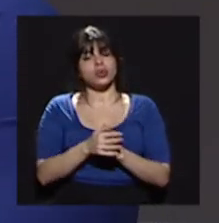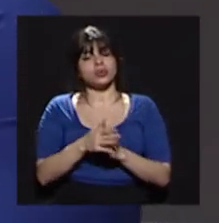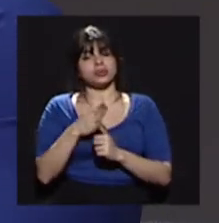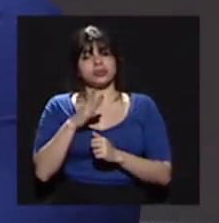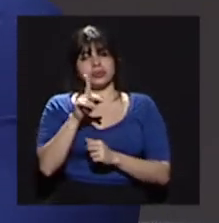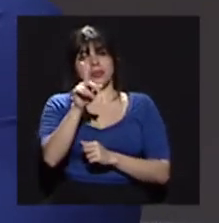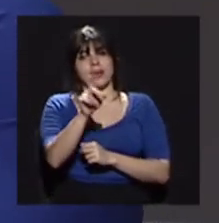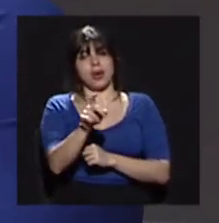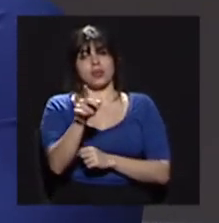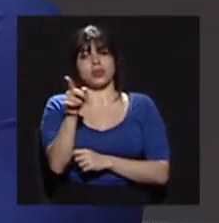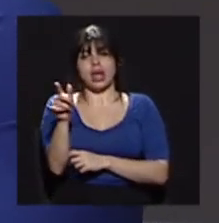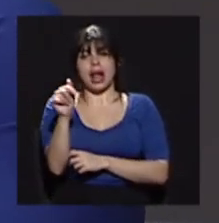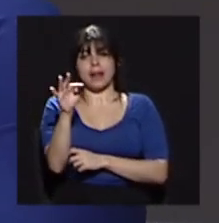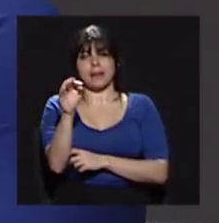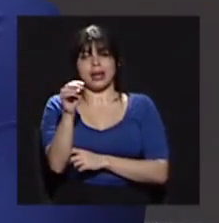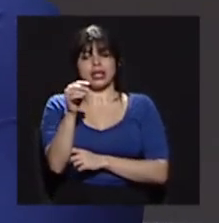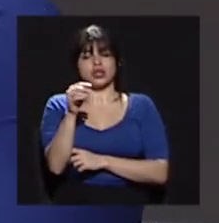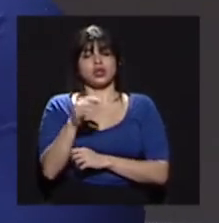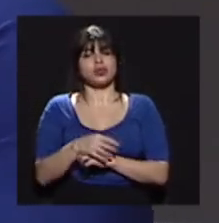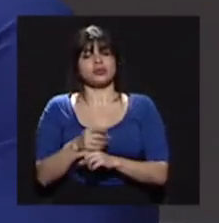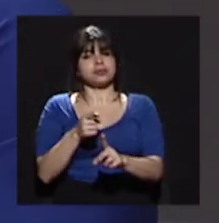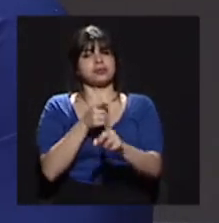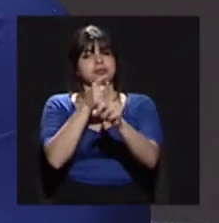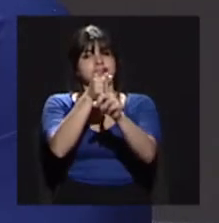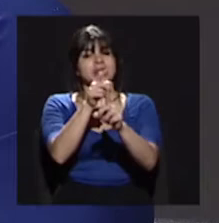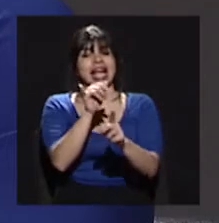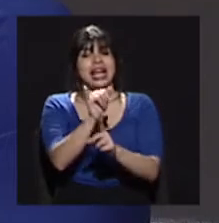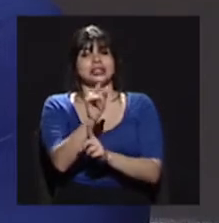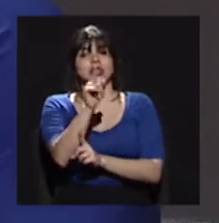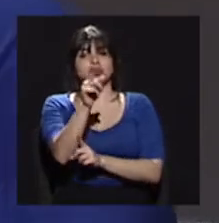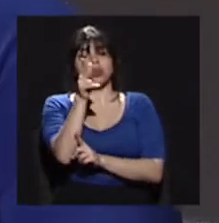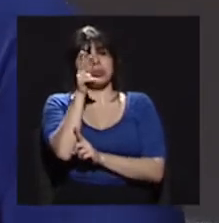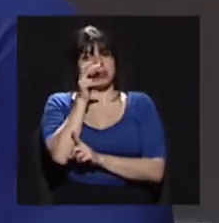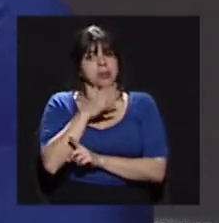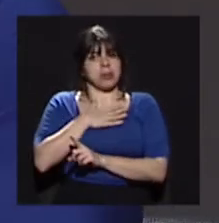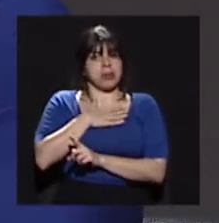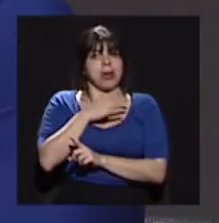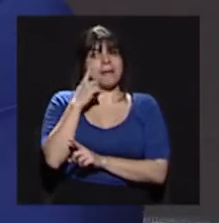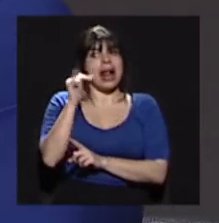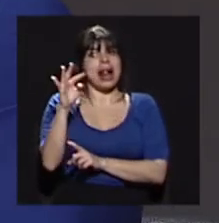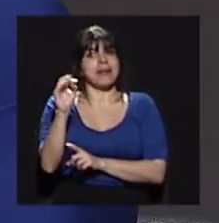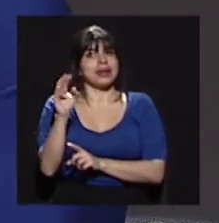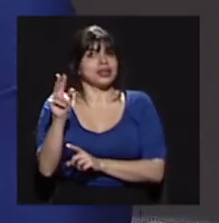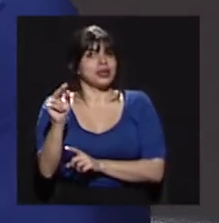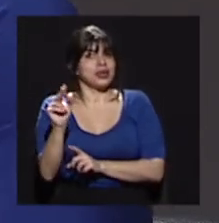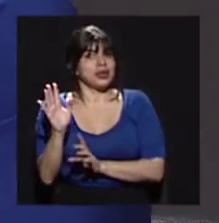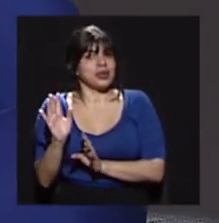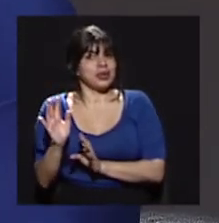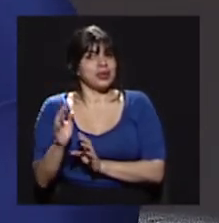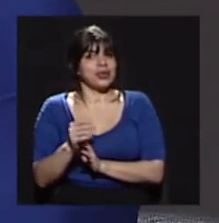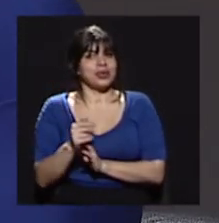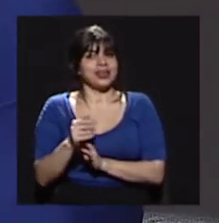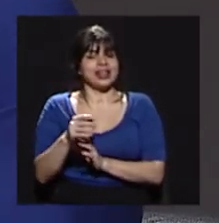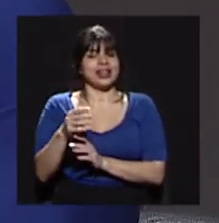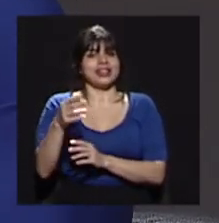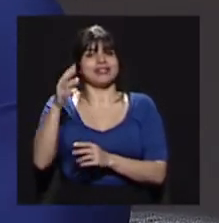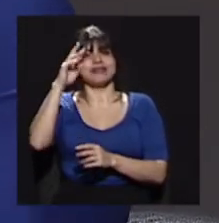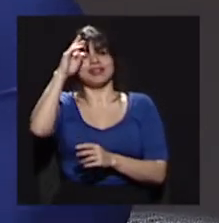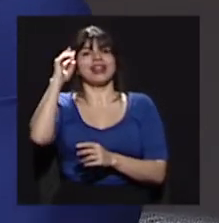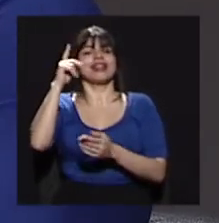preguntaba don alberto y esta es una apreciación mía para que don alberto no se descomponga